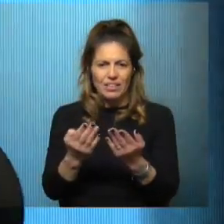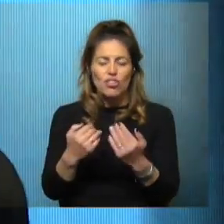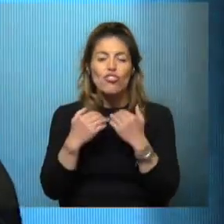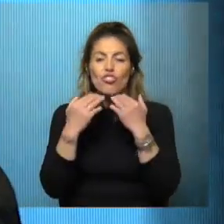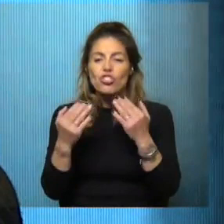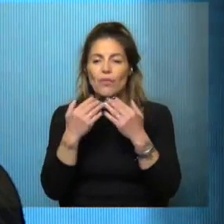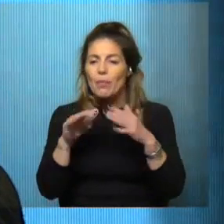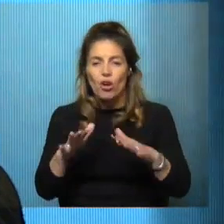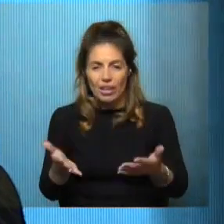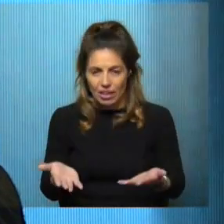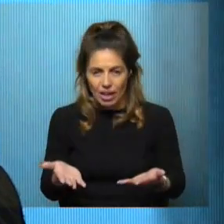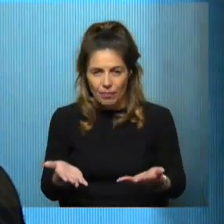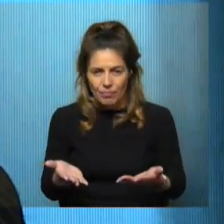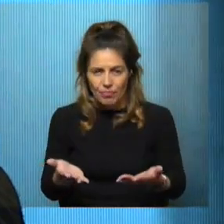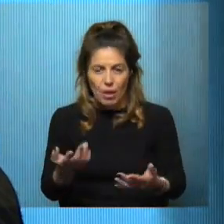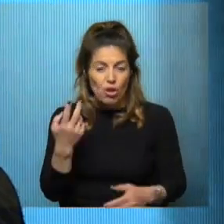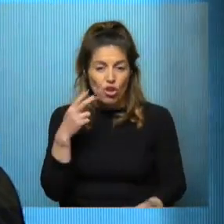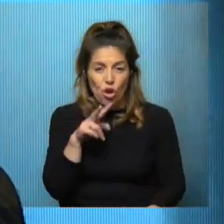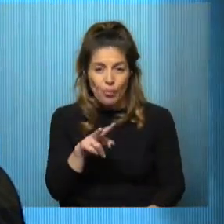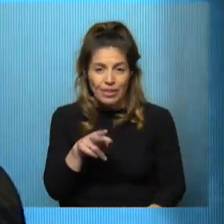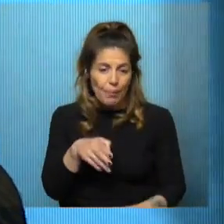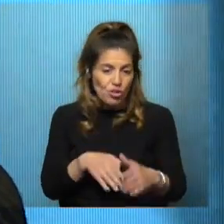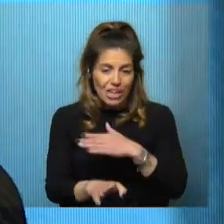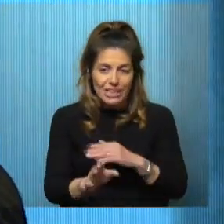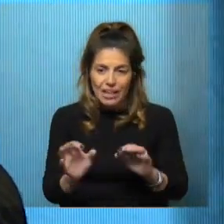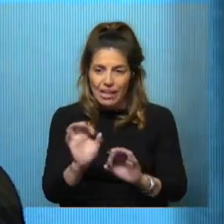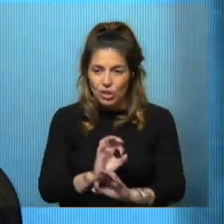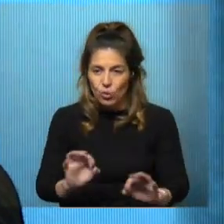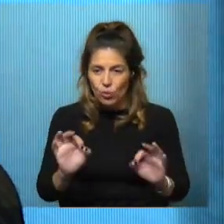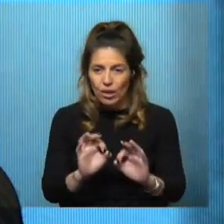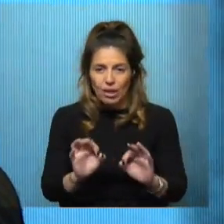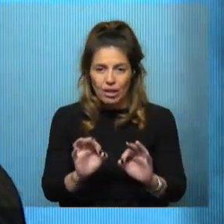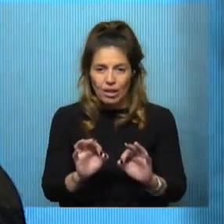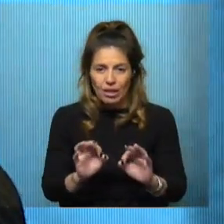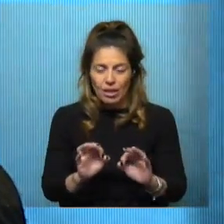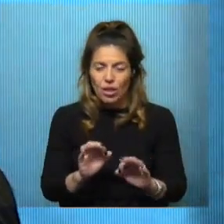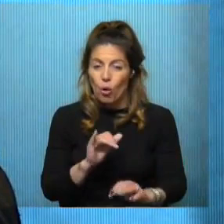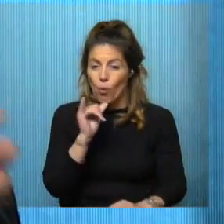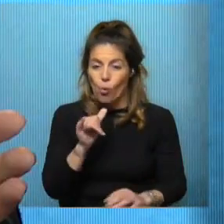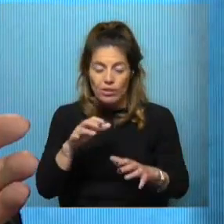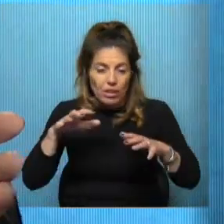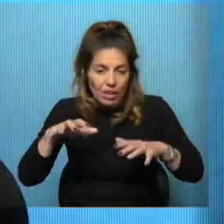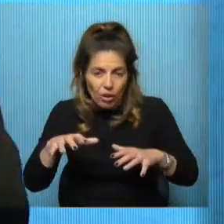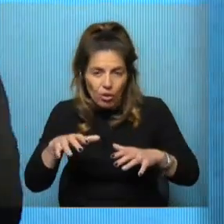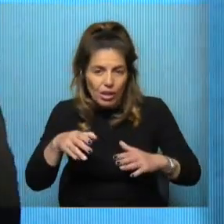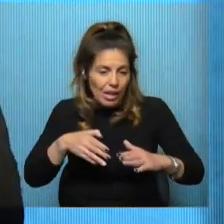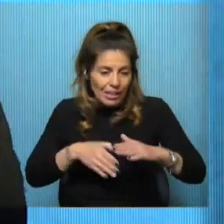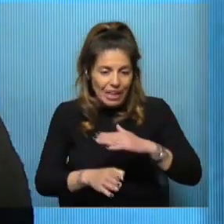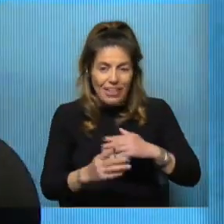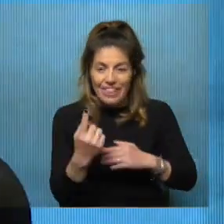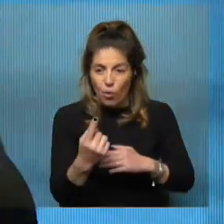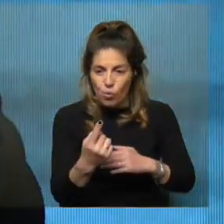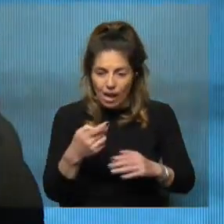sabíamos lo que era pero no veíamos salir a ninguna es como un cuento de terror o sea entraban de a